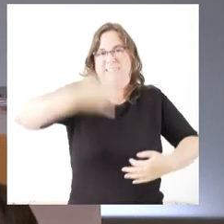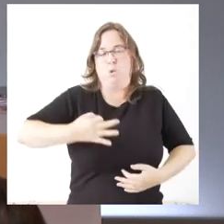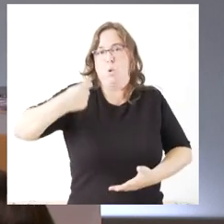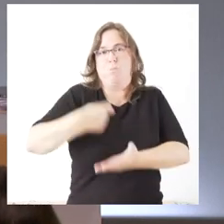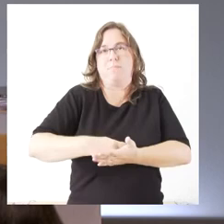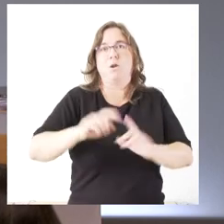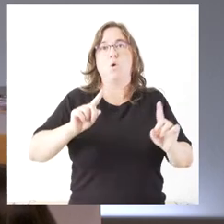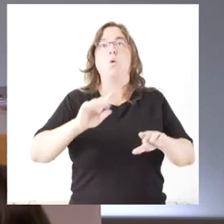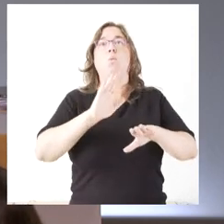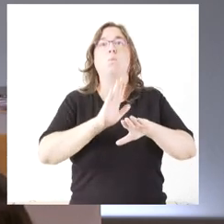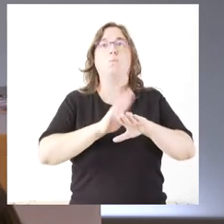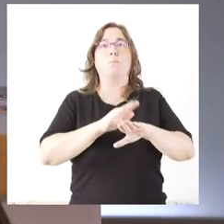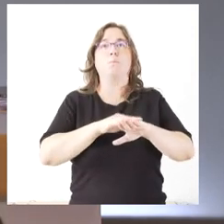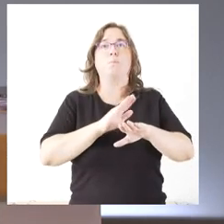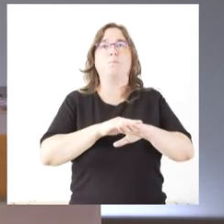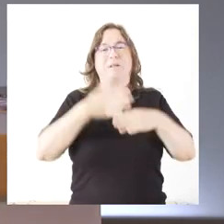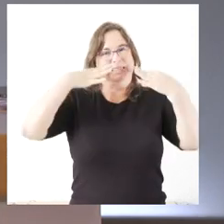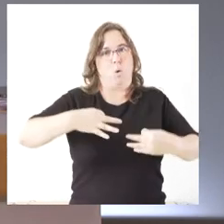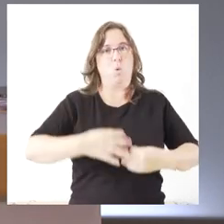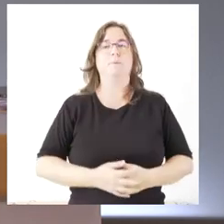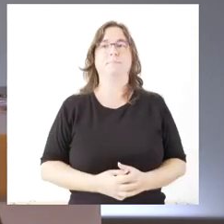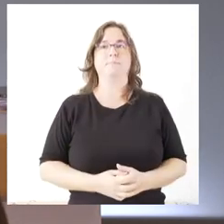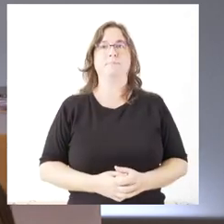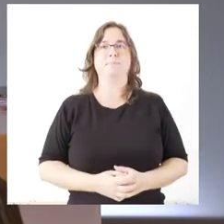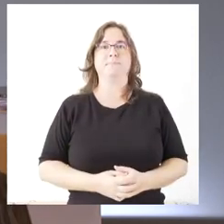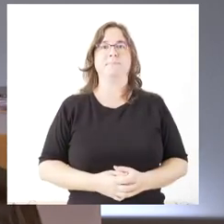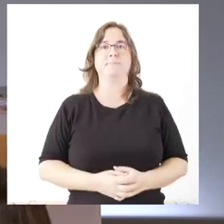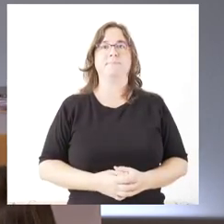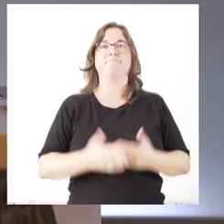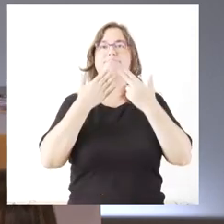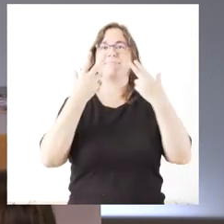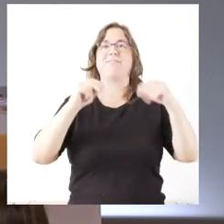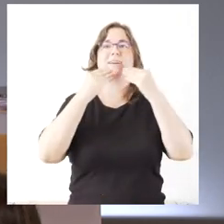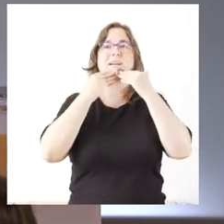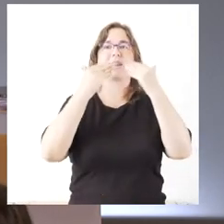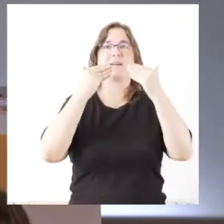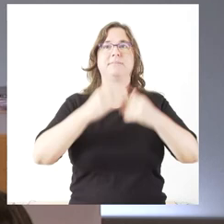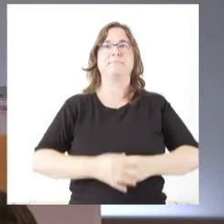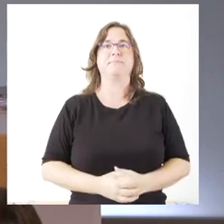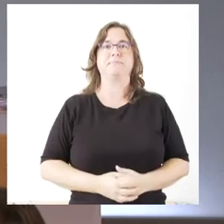seguridad, porque es seguro que es así. Bien, pues terminamos aquí. Gracias.